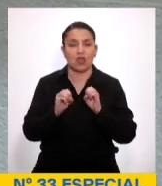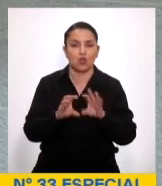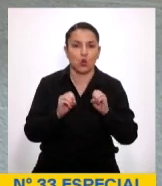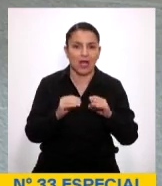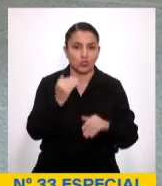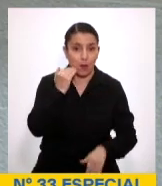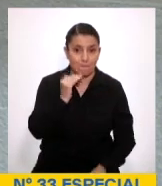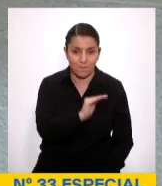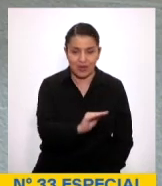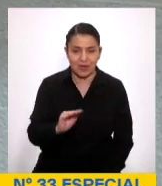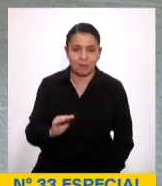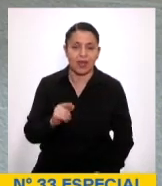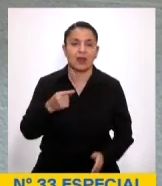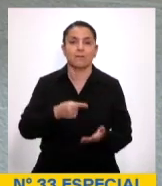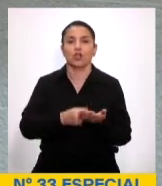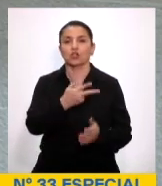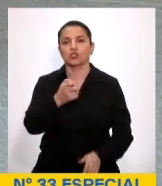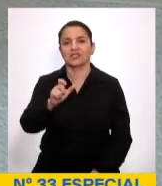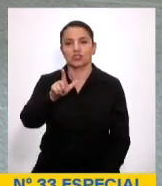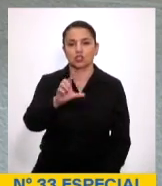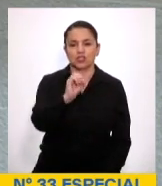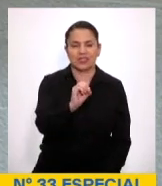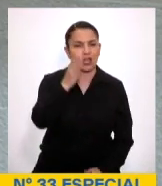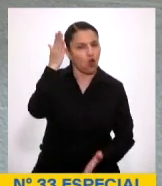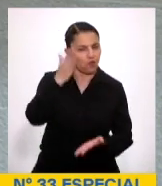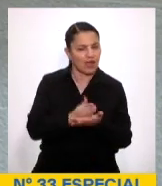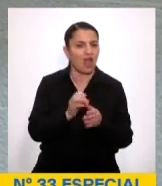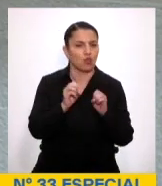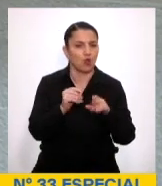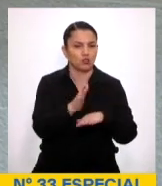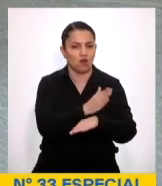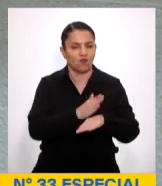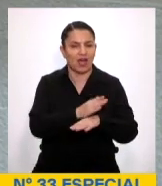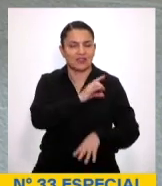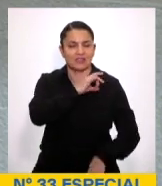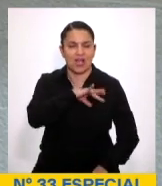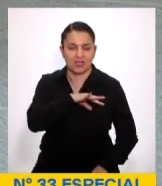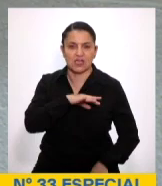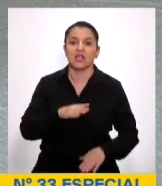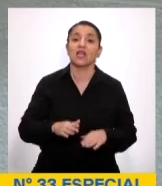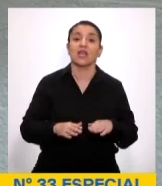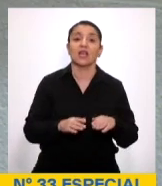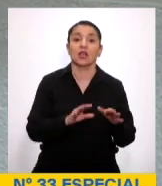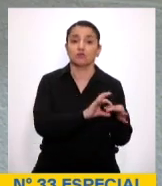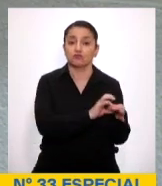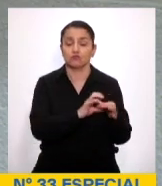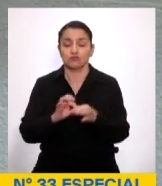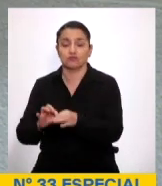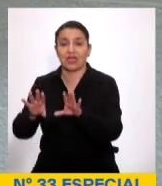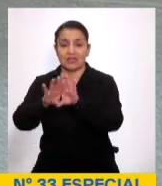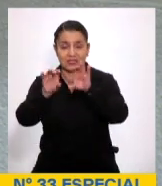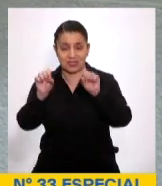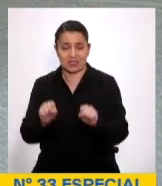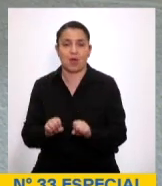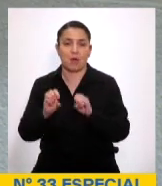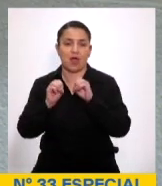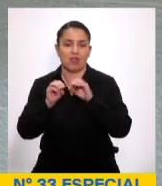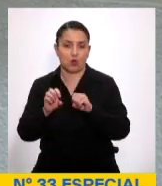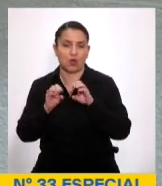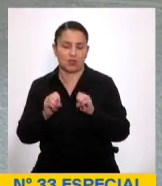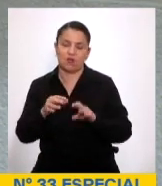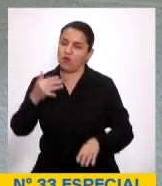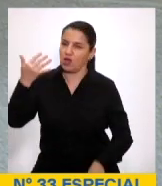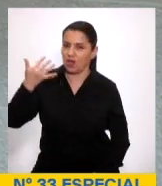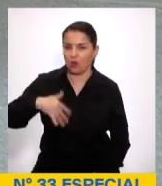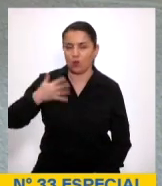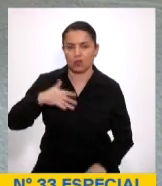que estableció la obligatoriedad de la educación primaria en chile y sentó las bases para la organización del sistema educativo fue unito importante